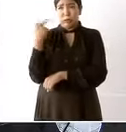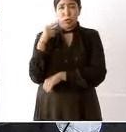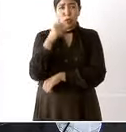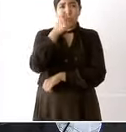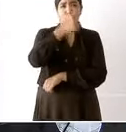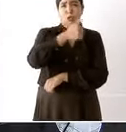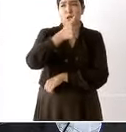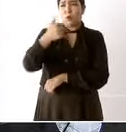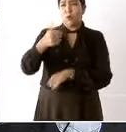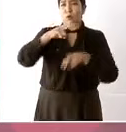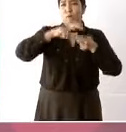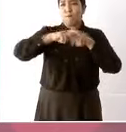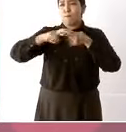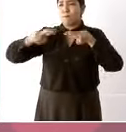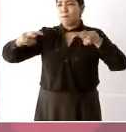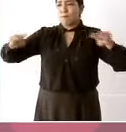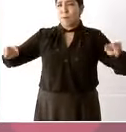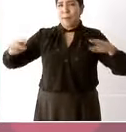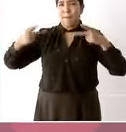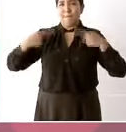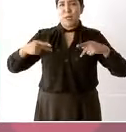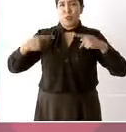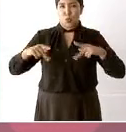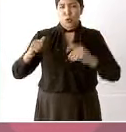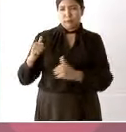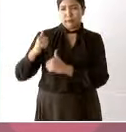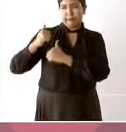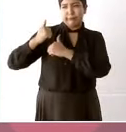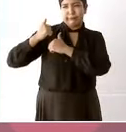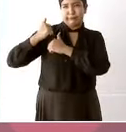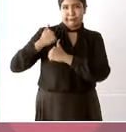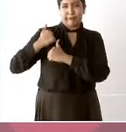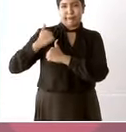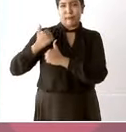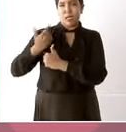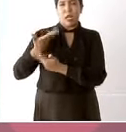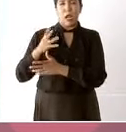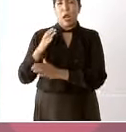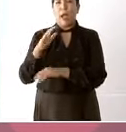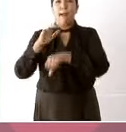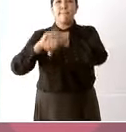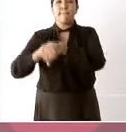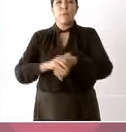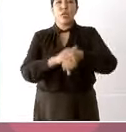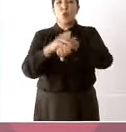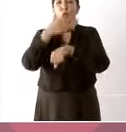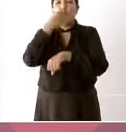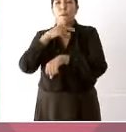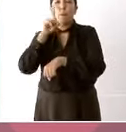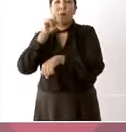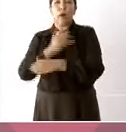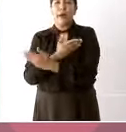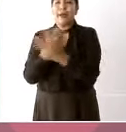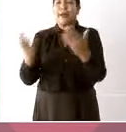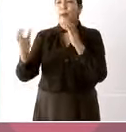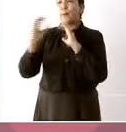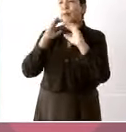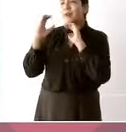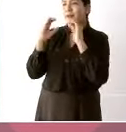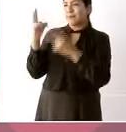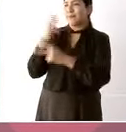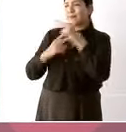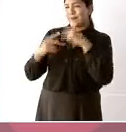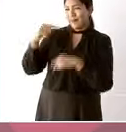acompañan, miembros de la prensa, amigas y amigos todos. Para complementar este